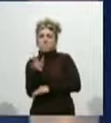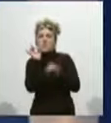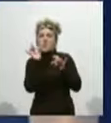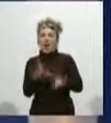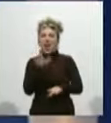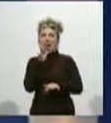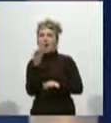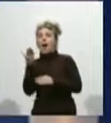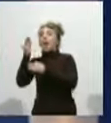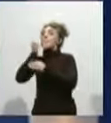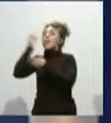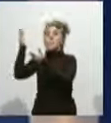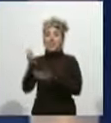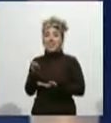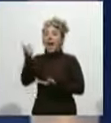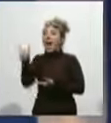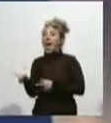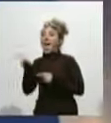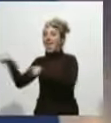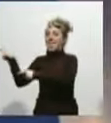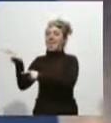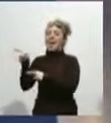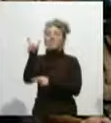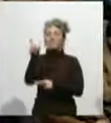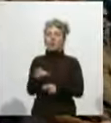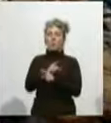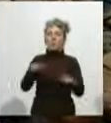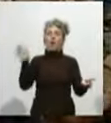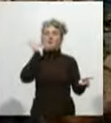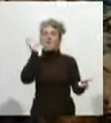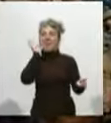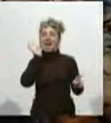vez la bienvenida a ella, a la prohibida.